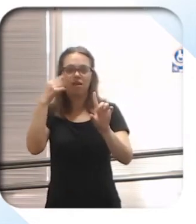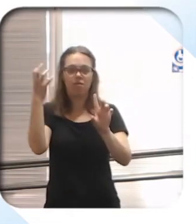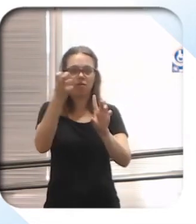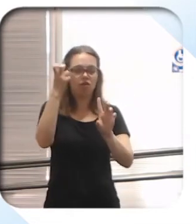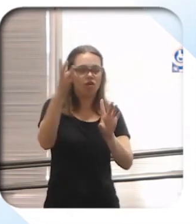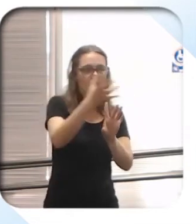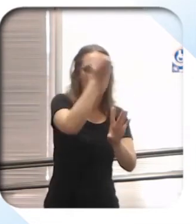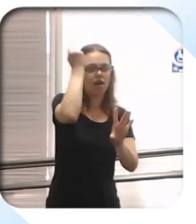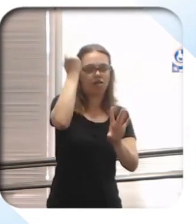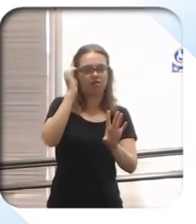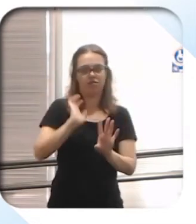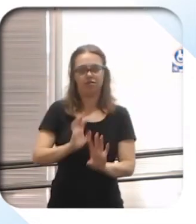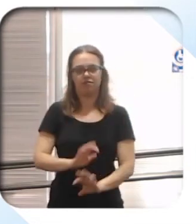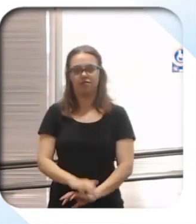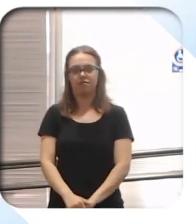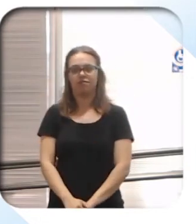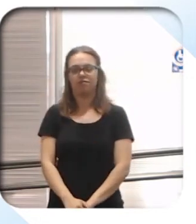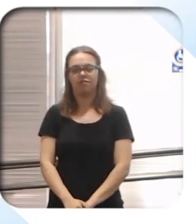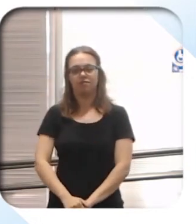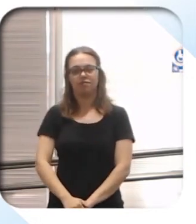buscar.